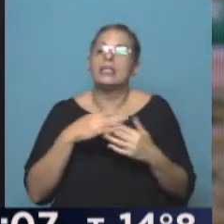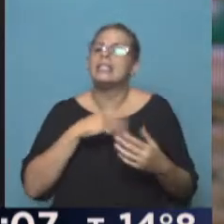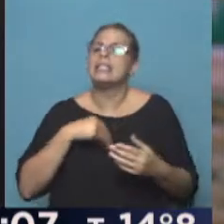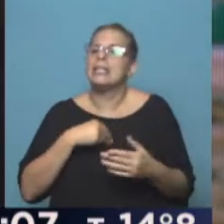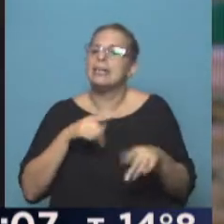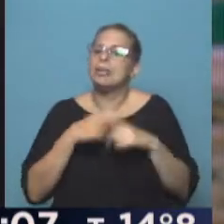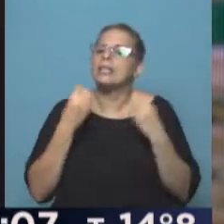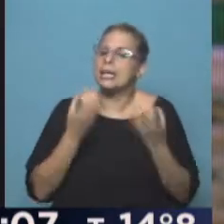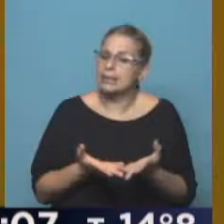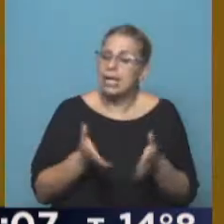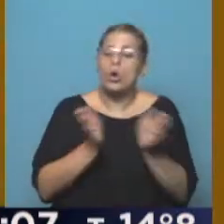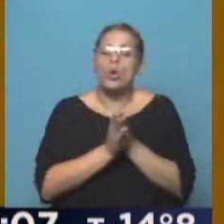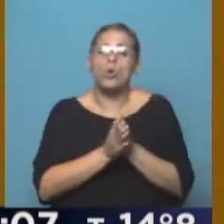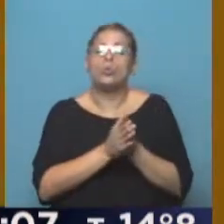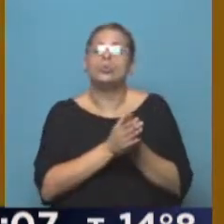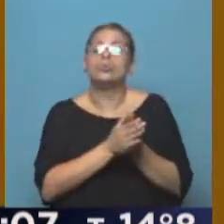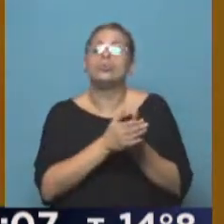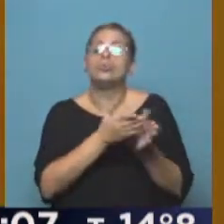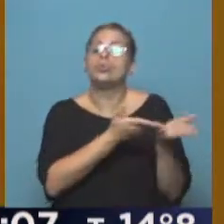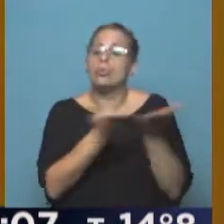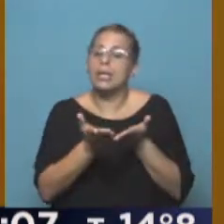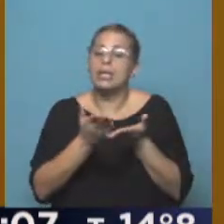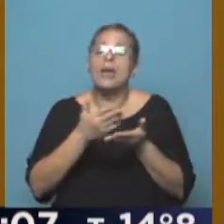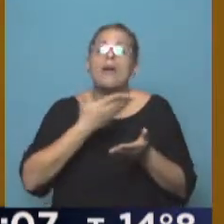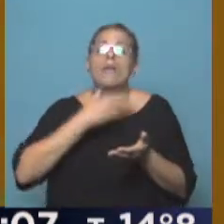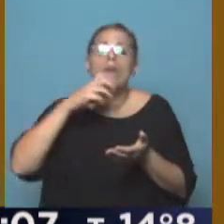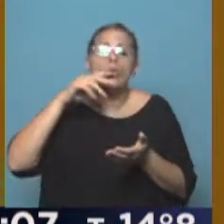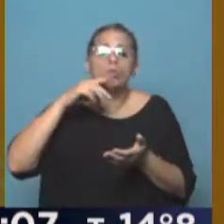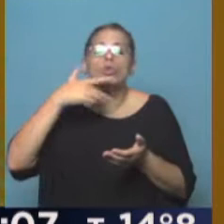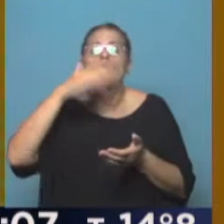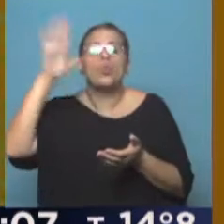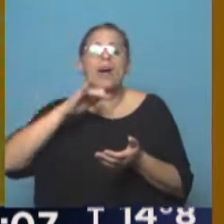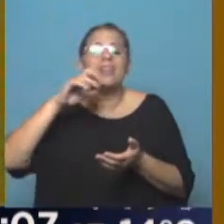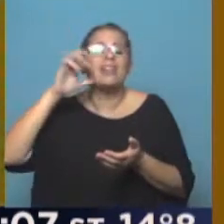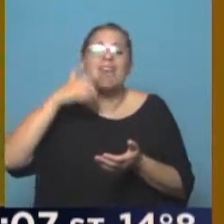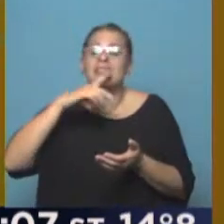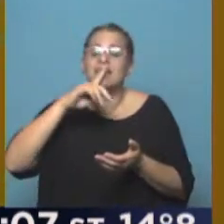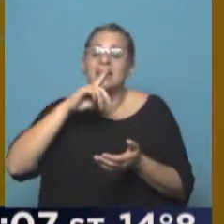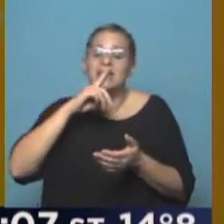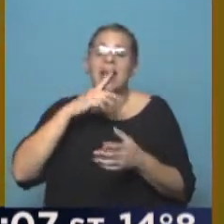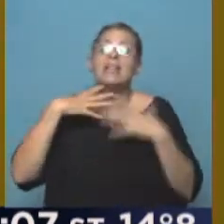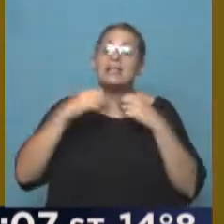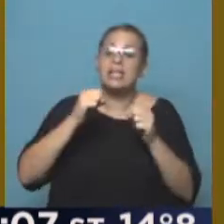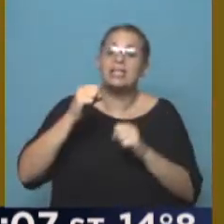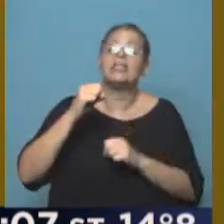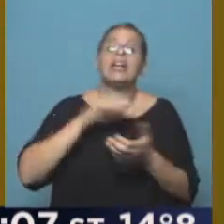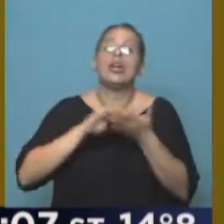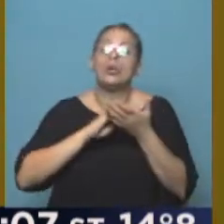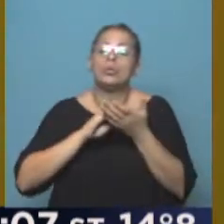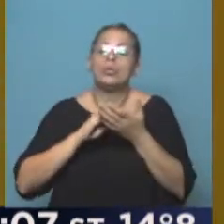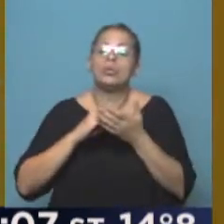nosotros facundo suárez lastra facundo suárez lastra es el actual secretario ejecutivo de la comisión consultiva del área